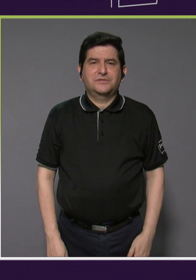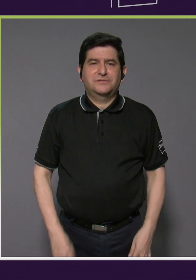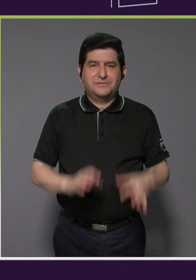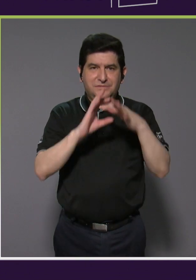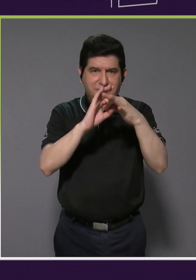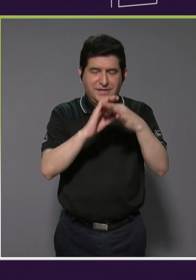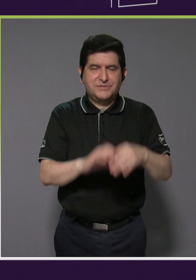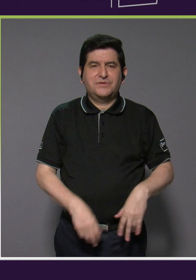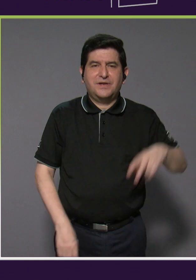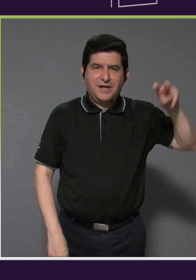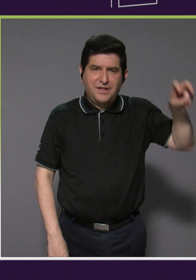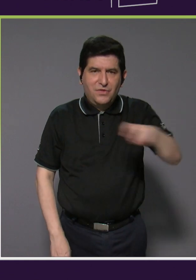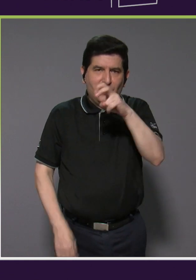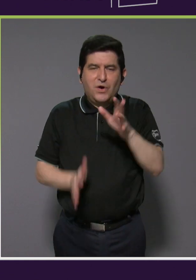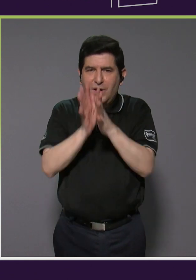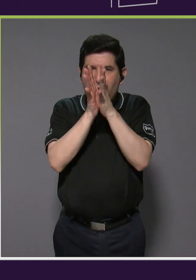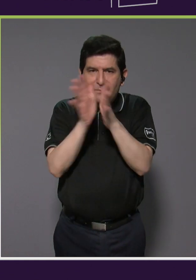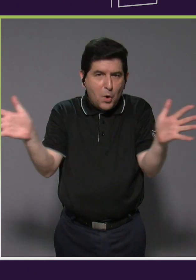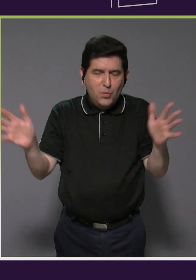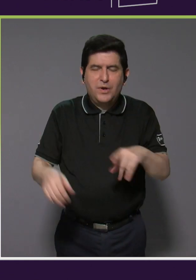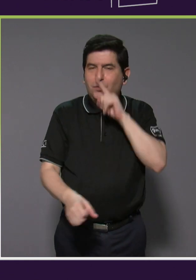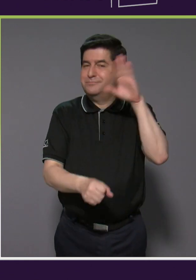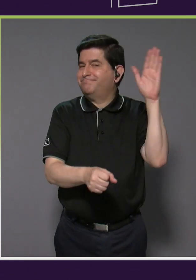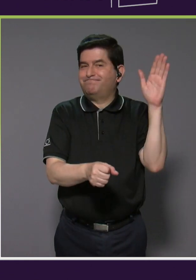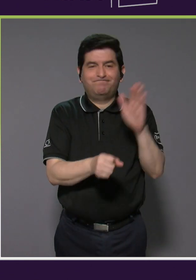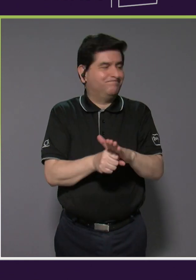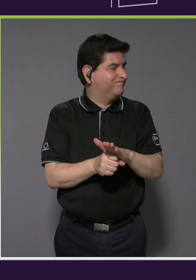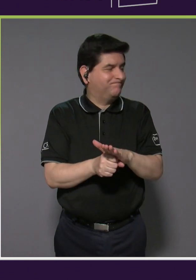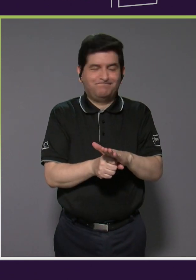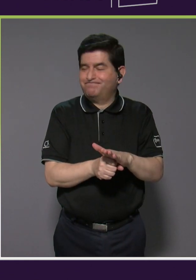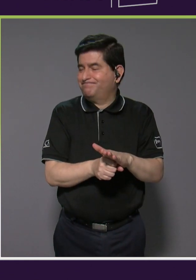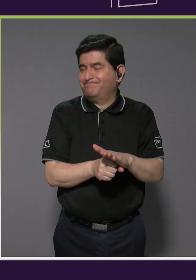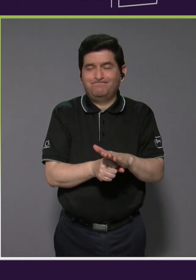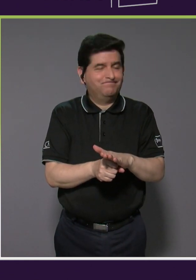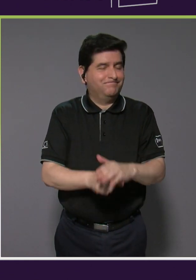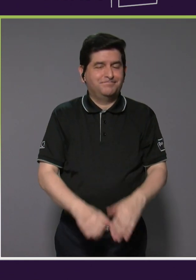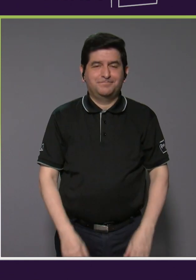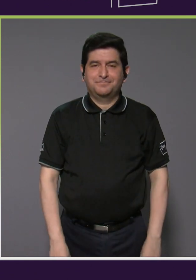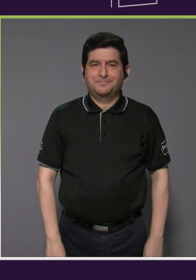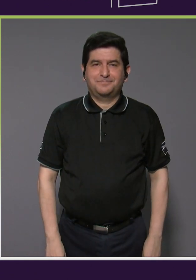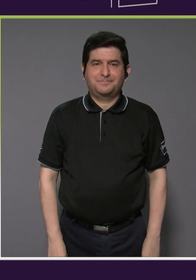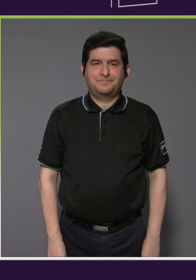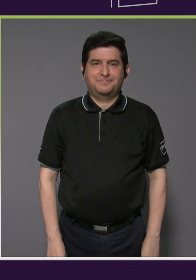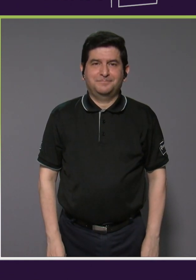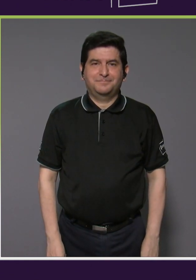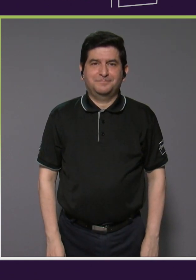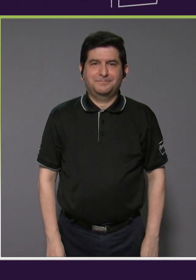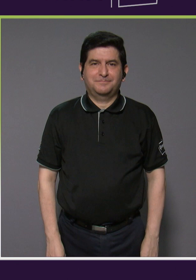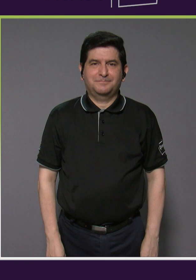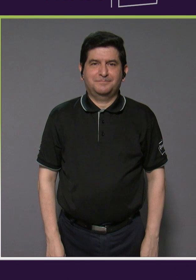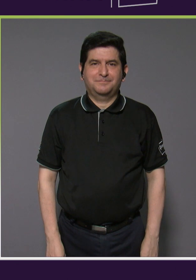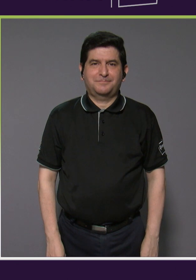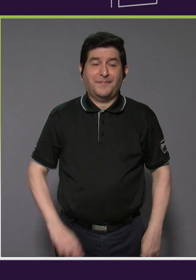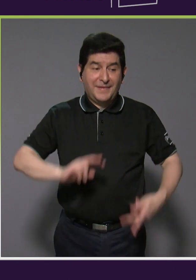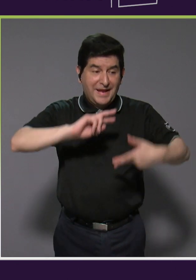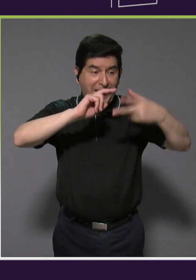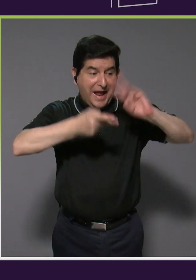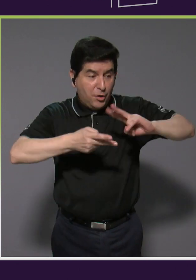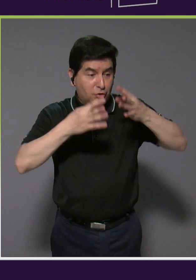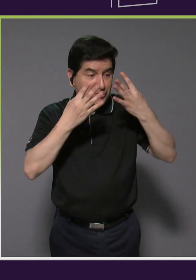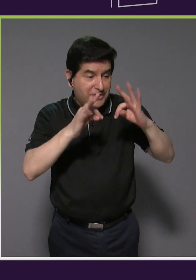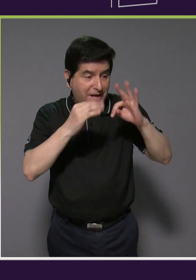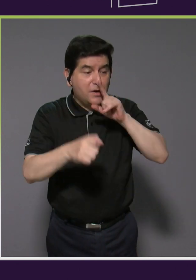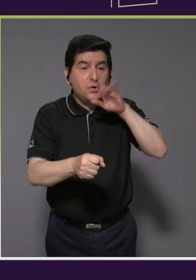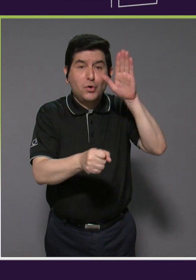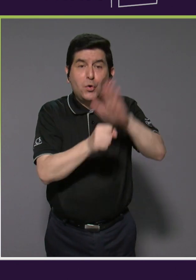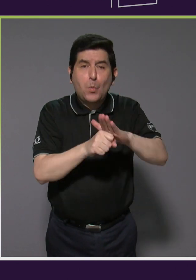al transporte público todavía no se cumple, ¿verdad? Y en vez de intentar hacer